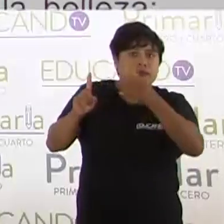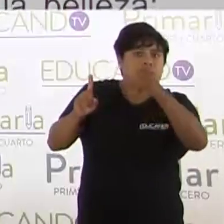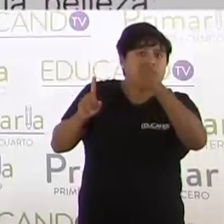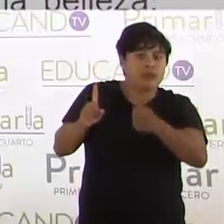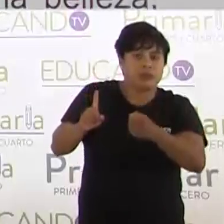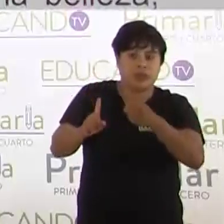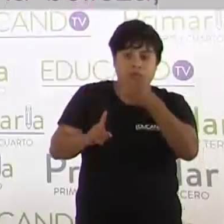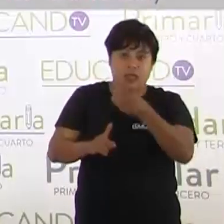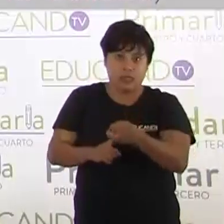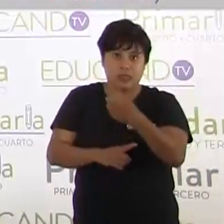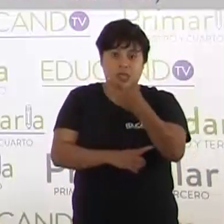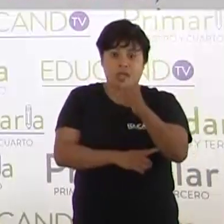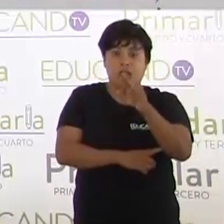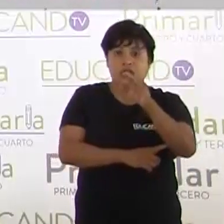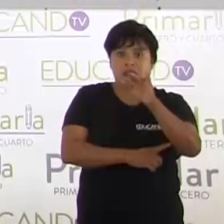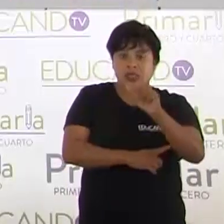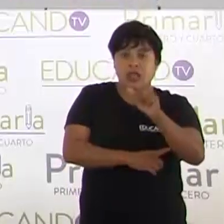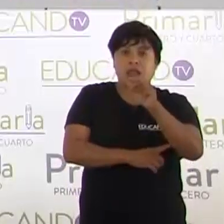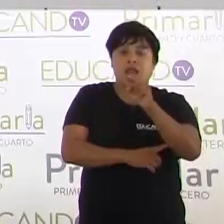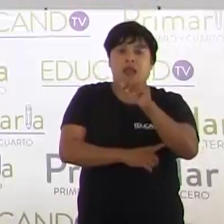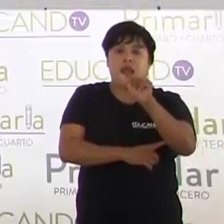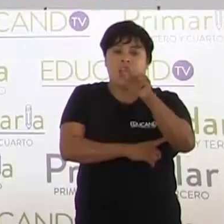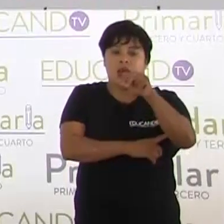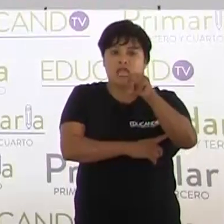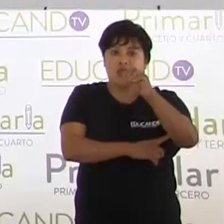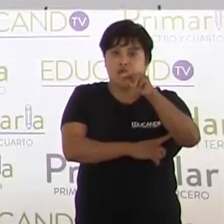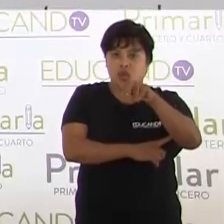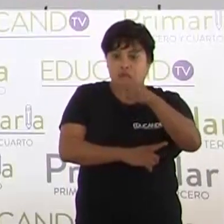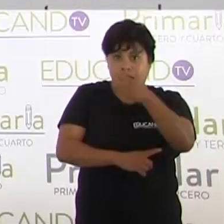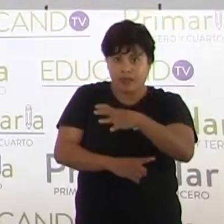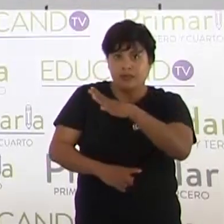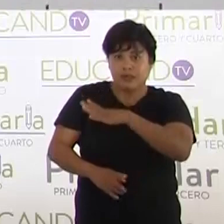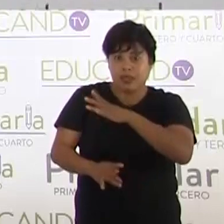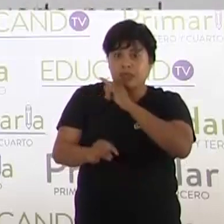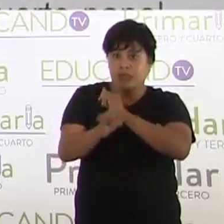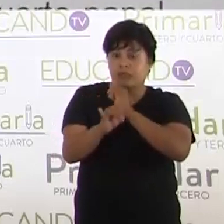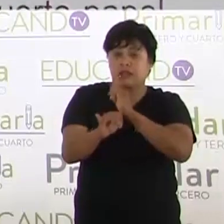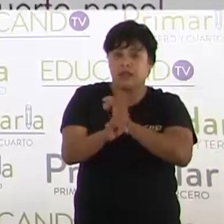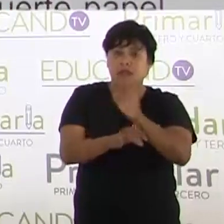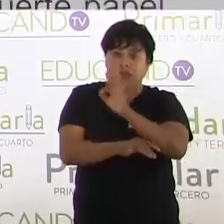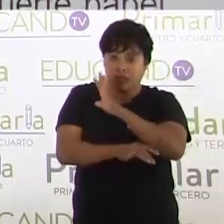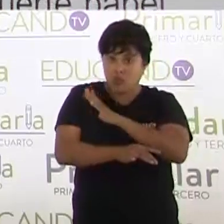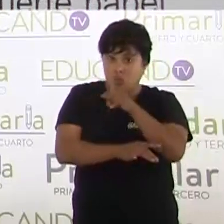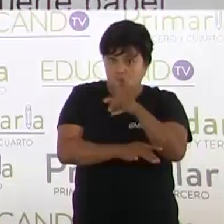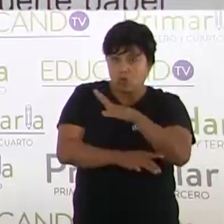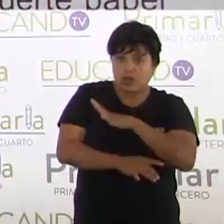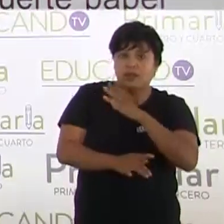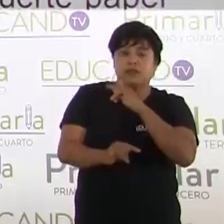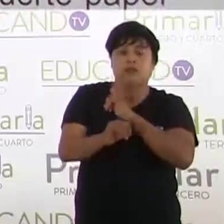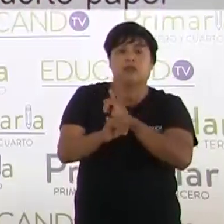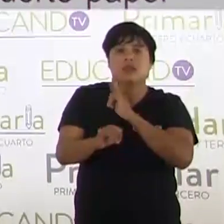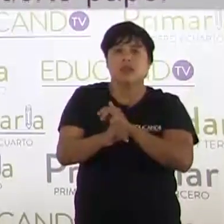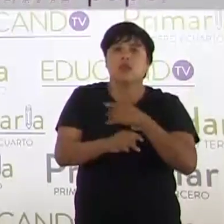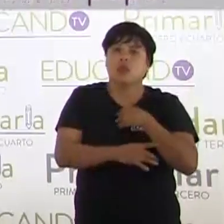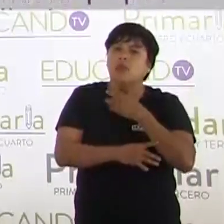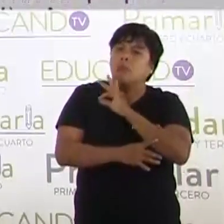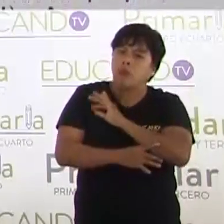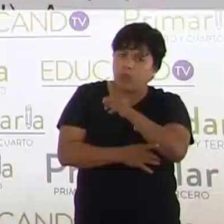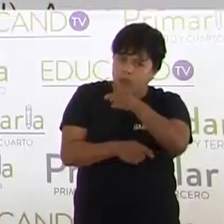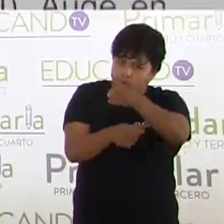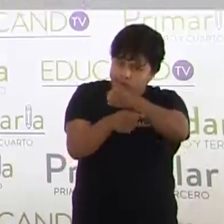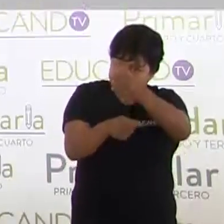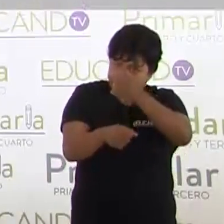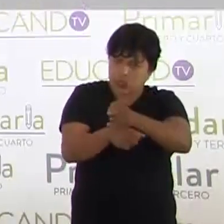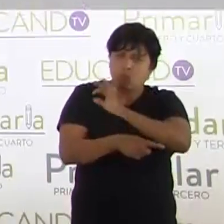un video que por cierto está disponible en internet, si tienes acceso te invito a que lo veas